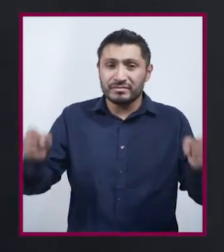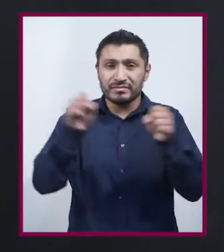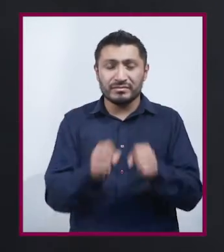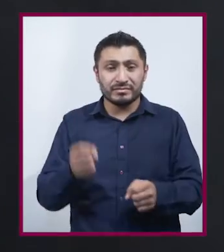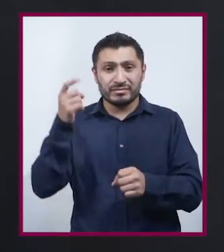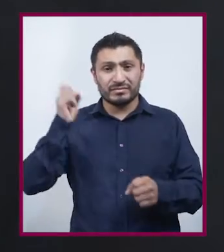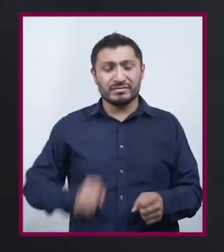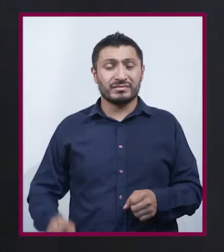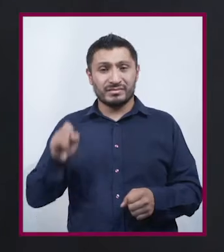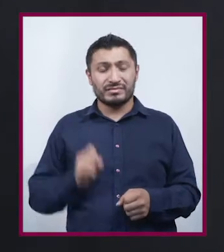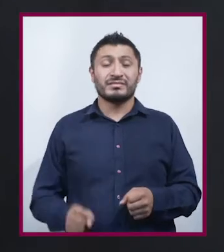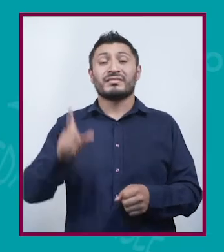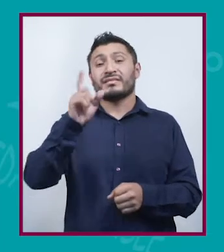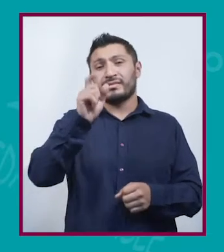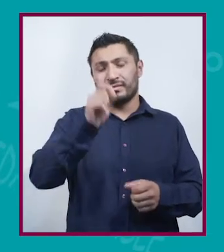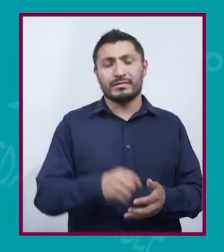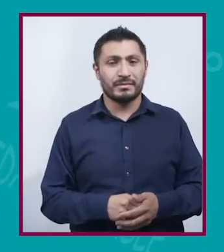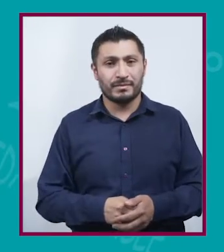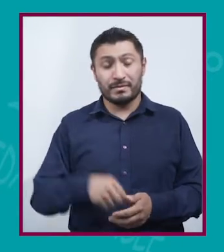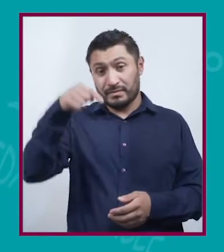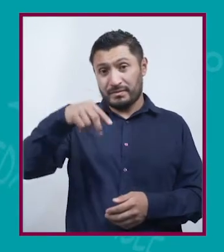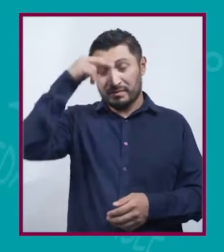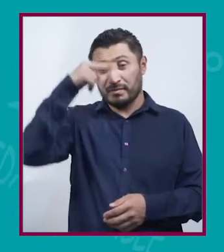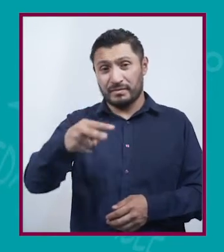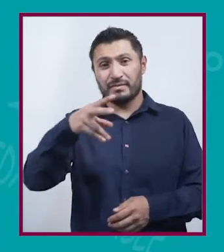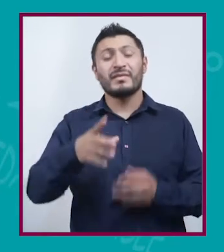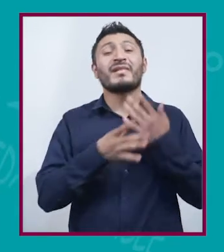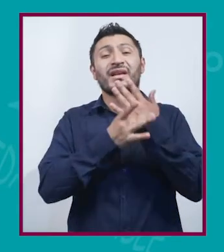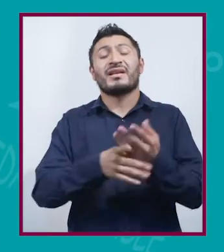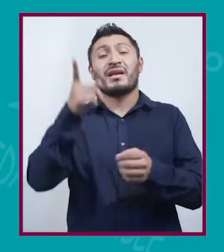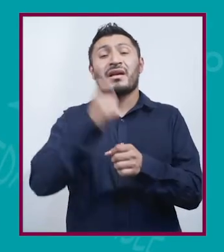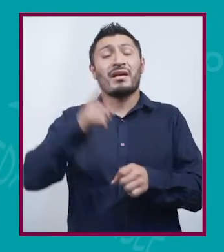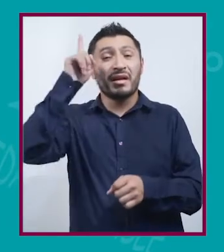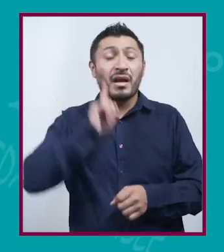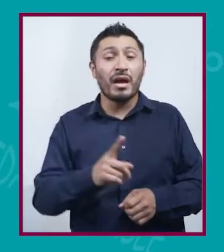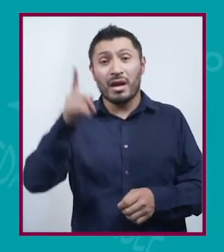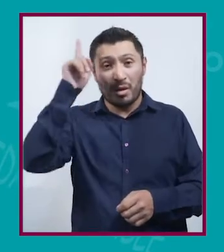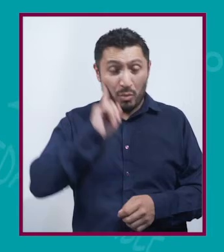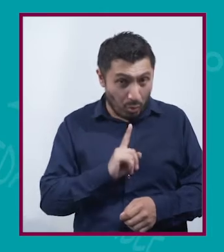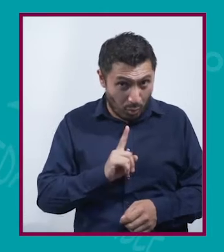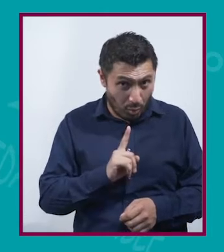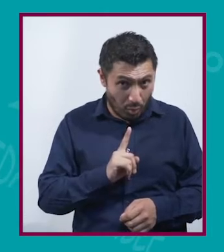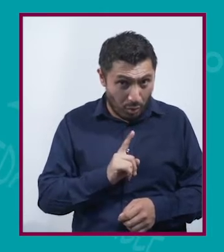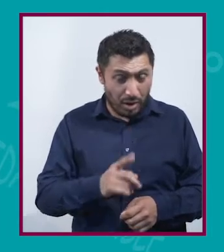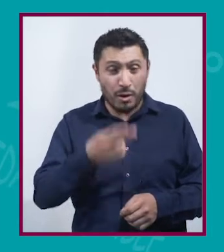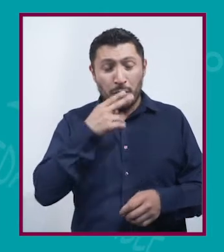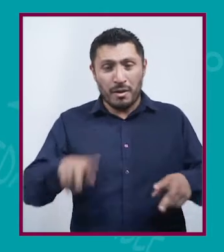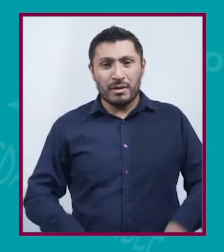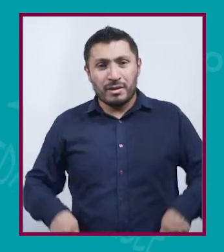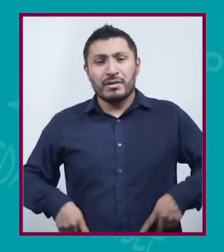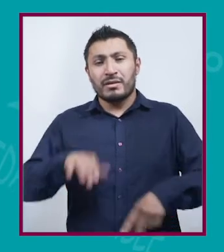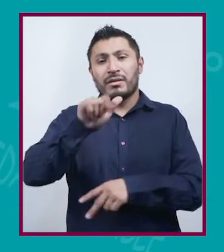sociedad en la primera mitad del siglo XX. En México, se dice que la primera mujer que utilizó un pantalón fue Adela